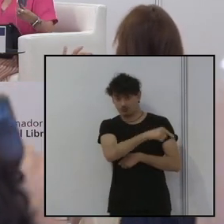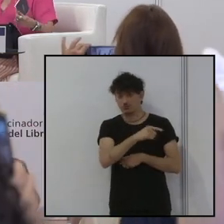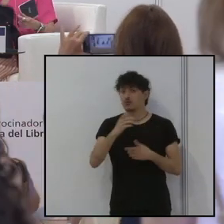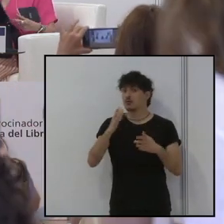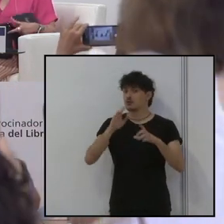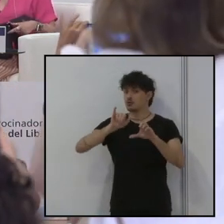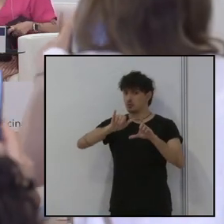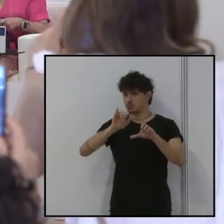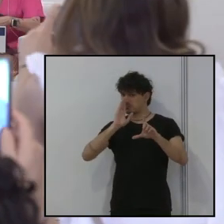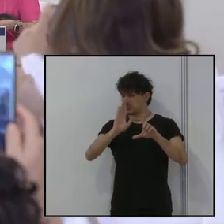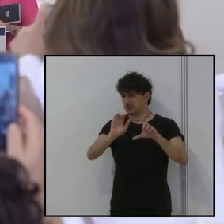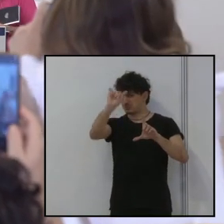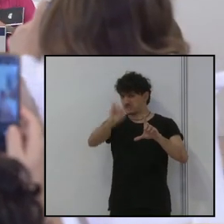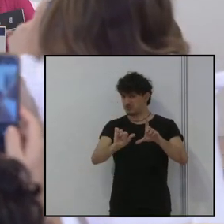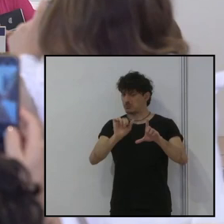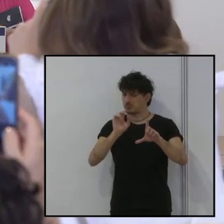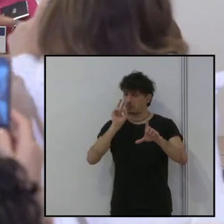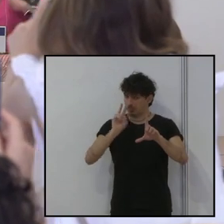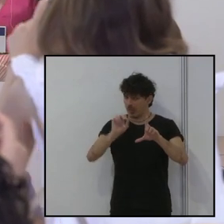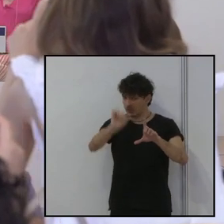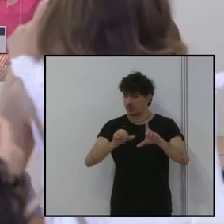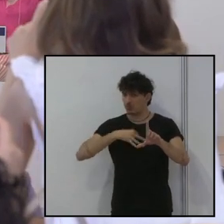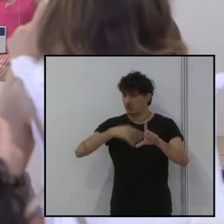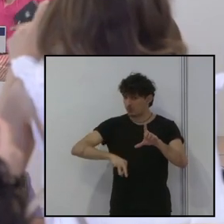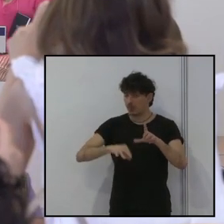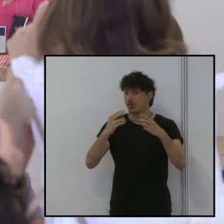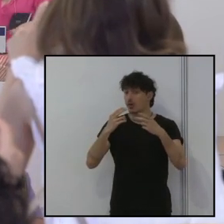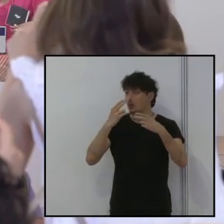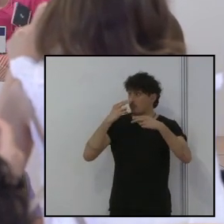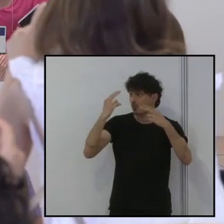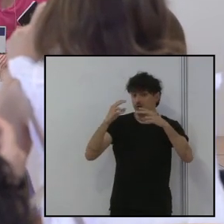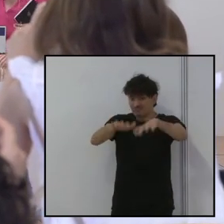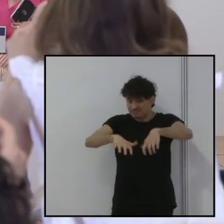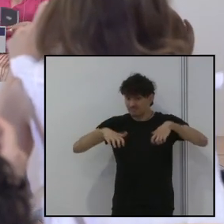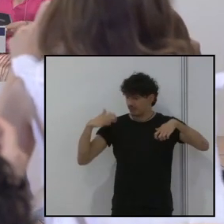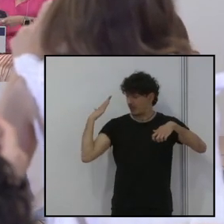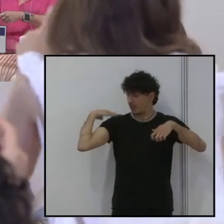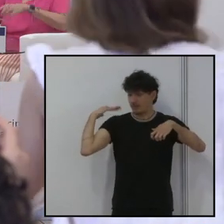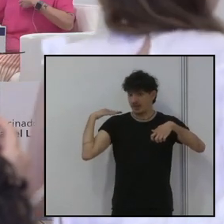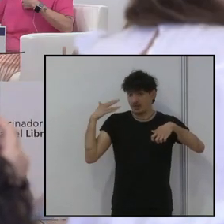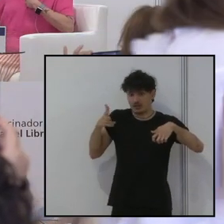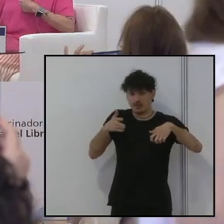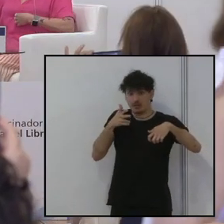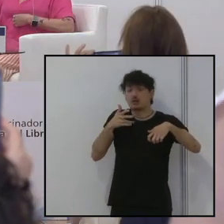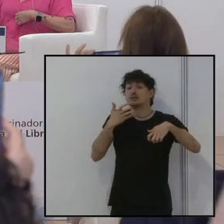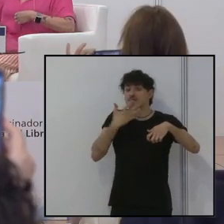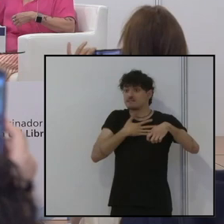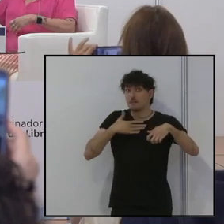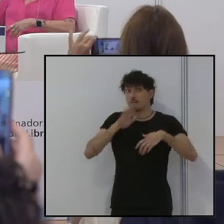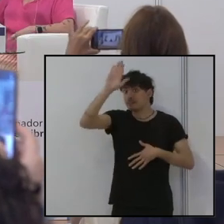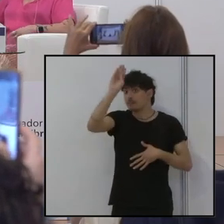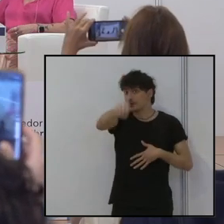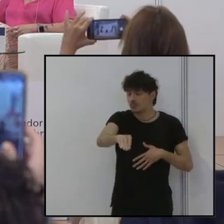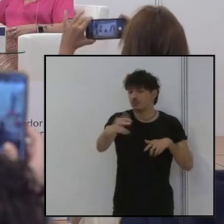través del canal de YouTube de la feria, por lo que el público saldrá en principio de espaldas y en caso de hacer preguntas, también de frente. Si